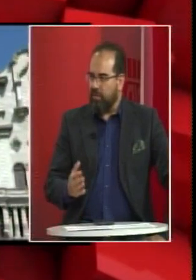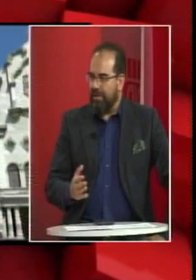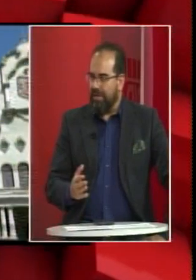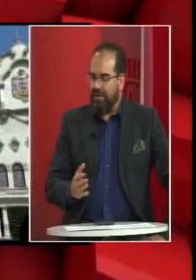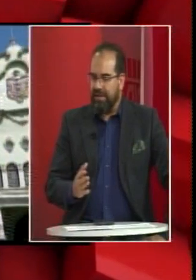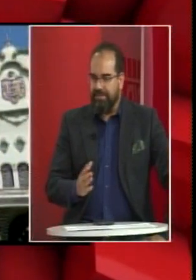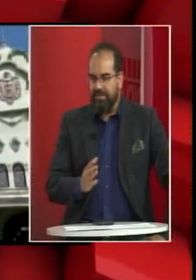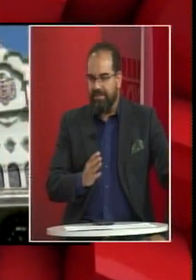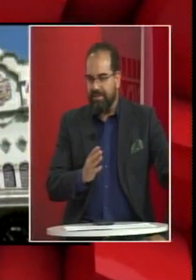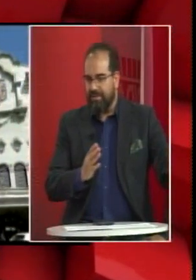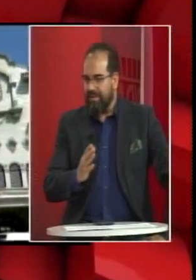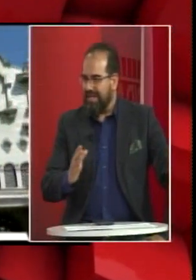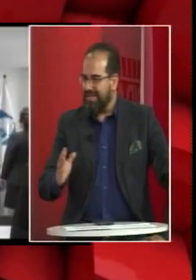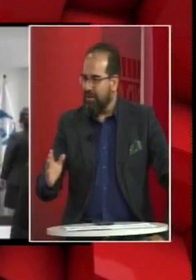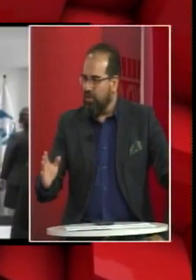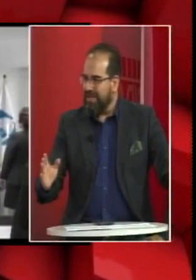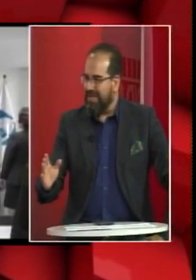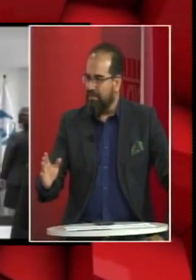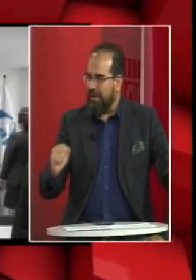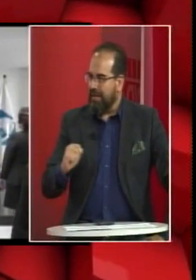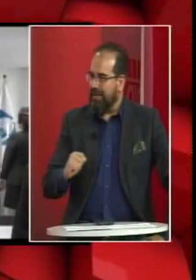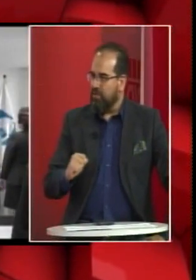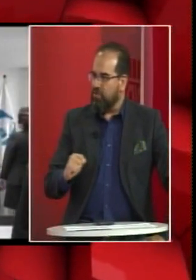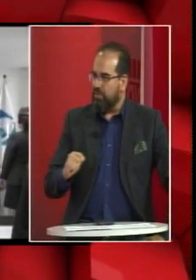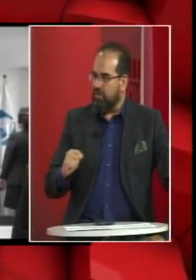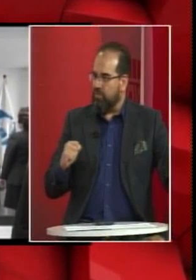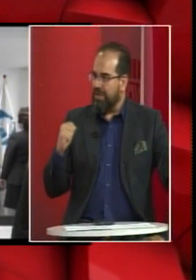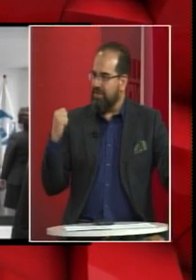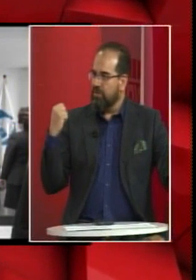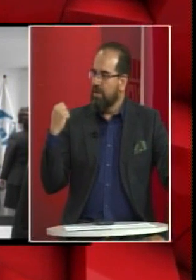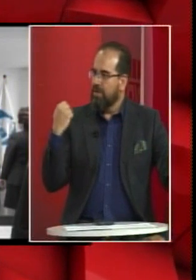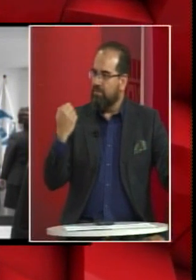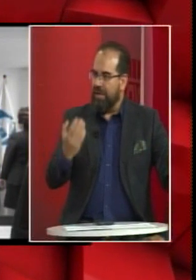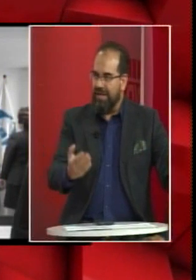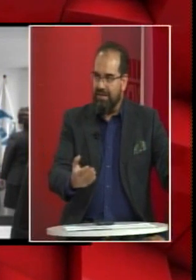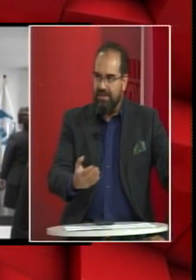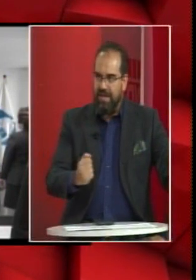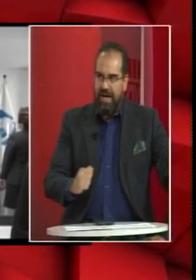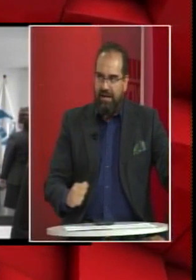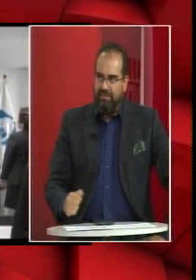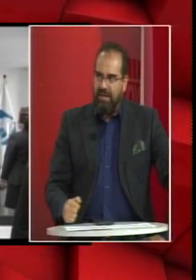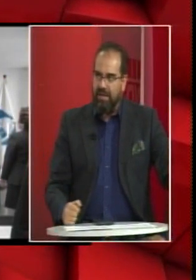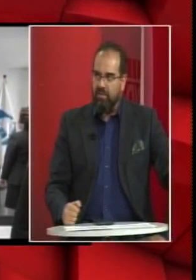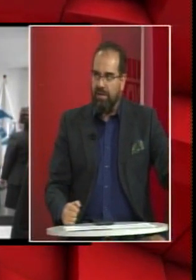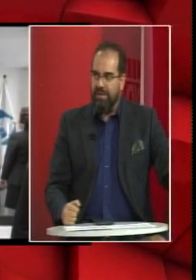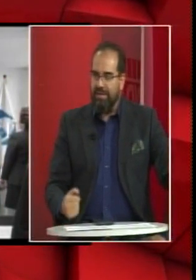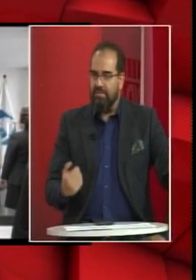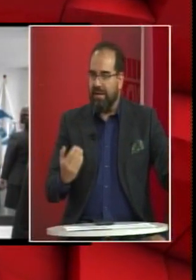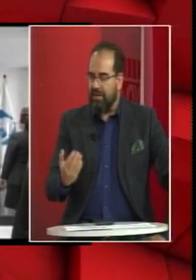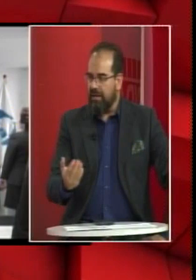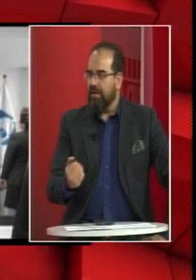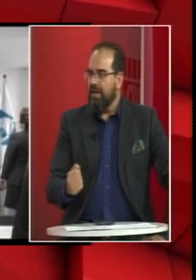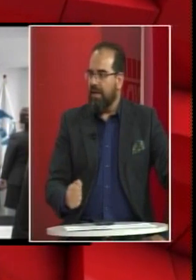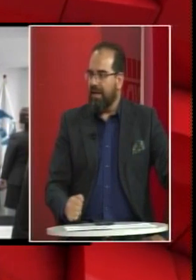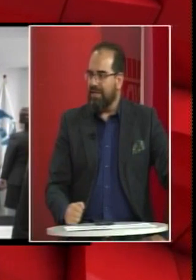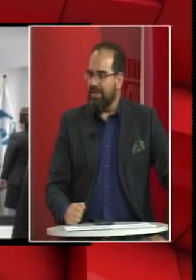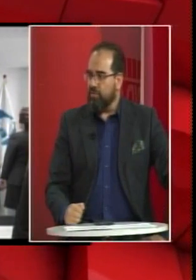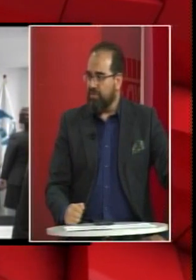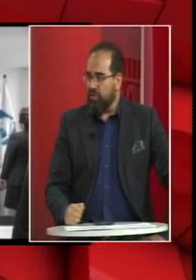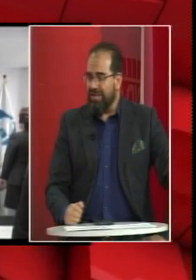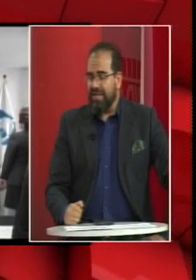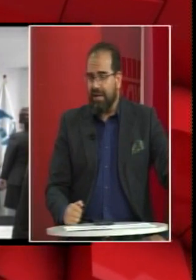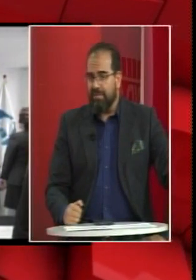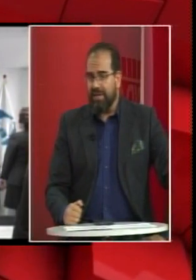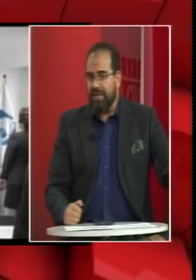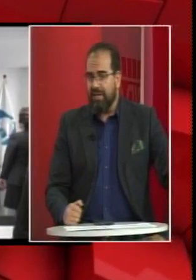pues, naturalmente, haciendo ese apartadito de su presupuesto, puedan llegar y naturalmente invertir en estas